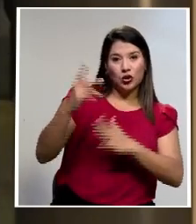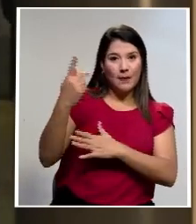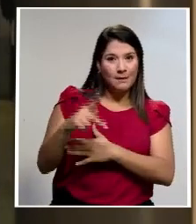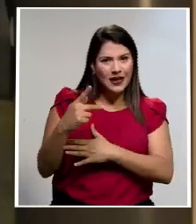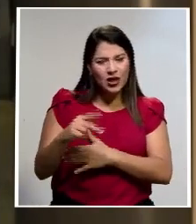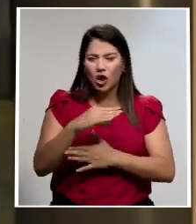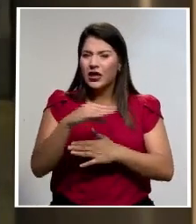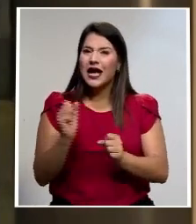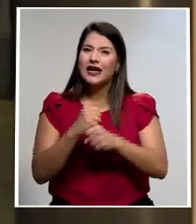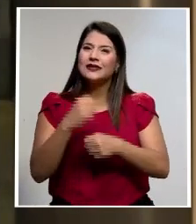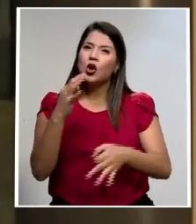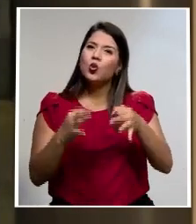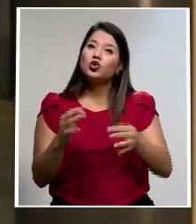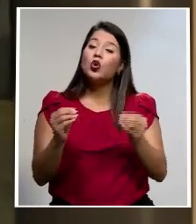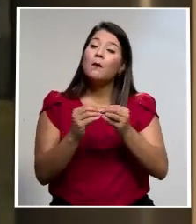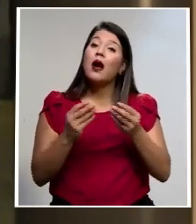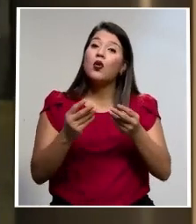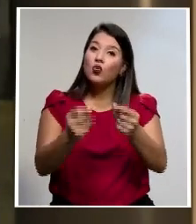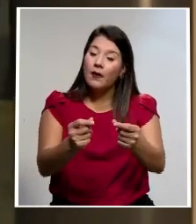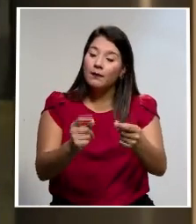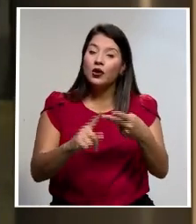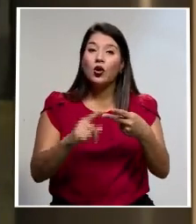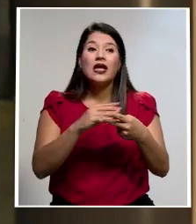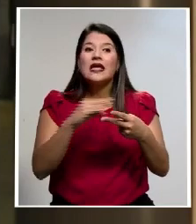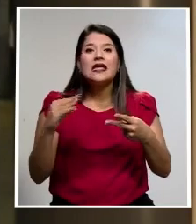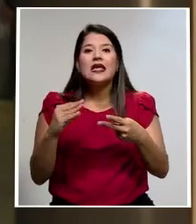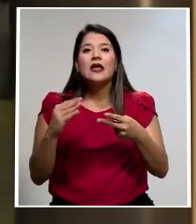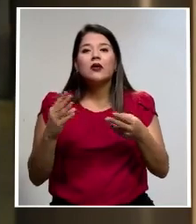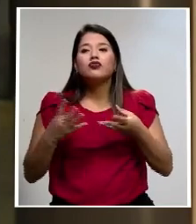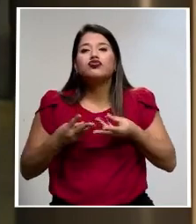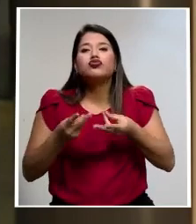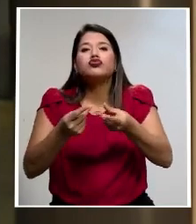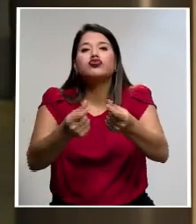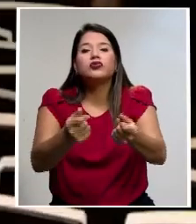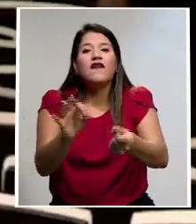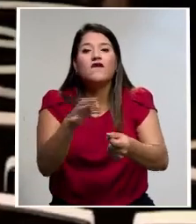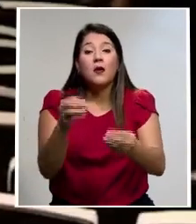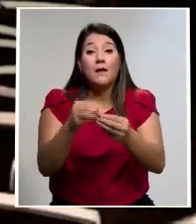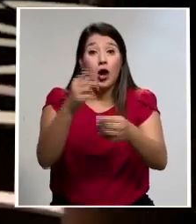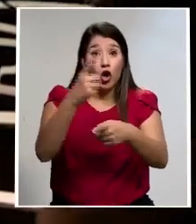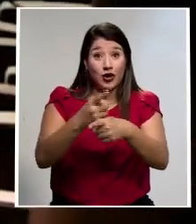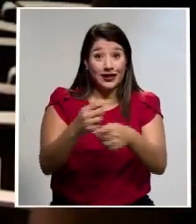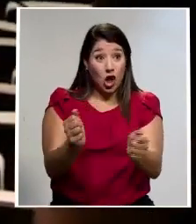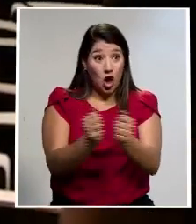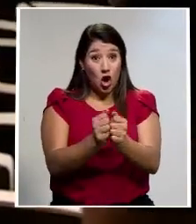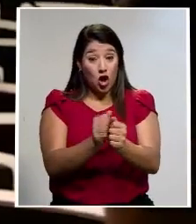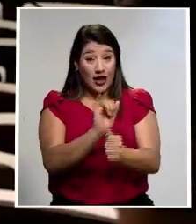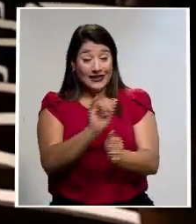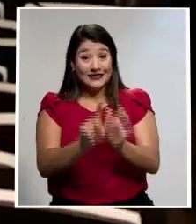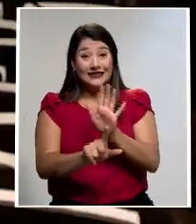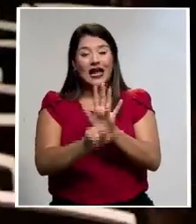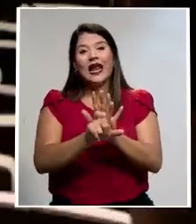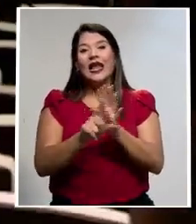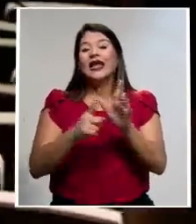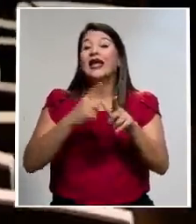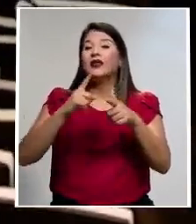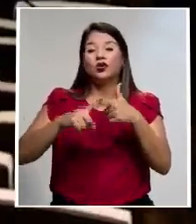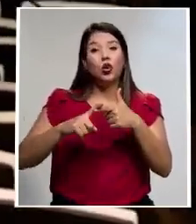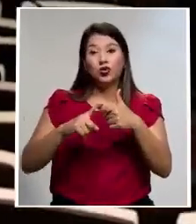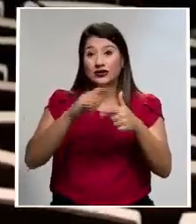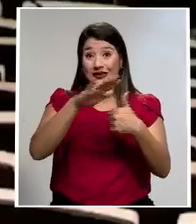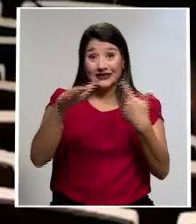juicio con más celeridad y que fluya de una manera más adecuada. Con esta ley se centralizarían todos los casos calificados